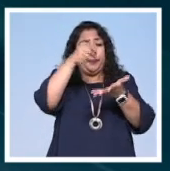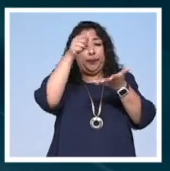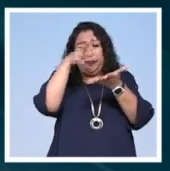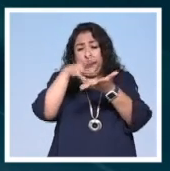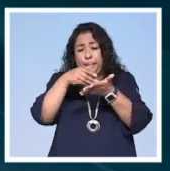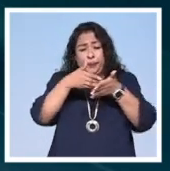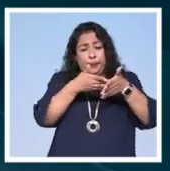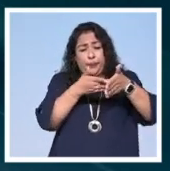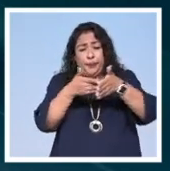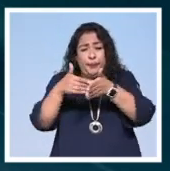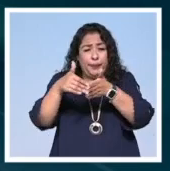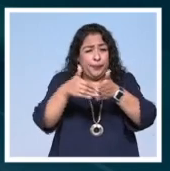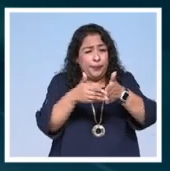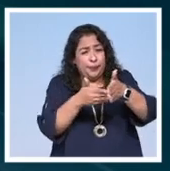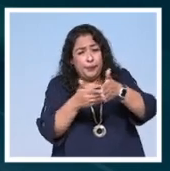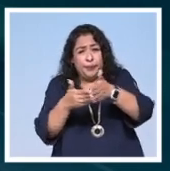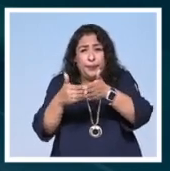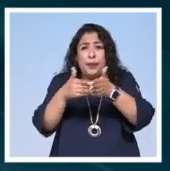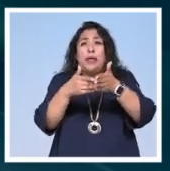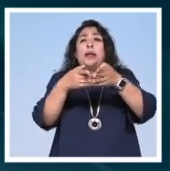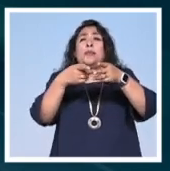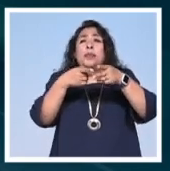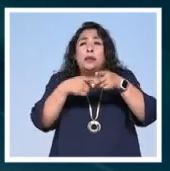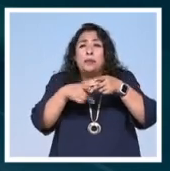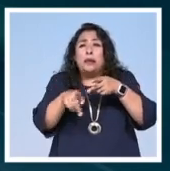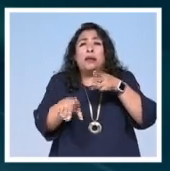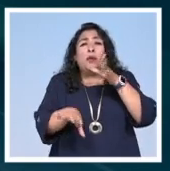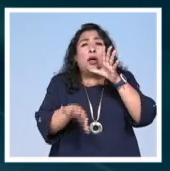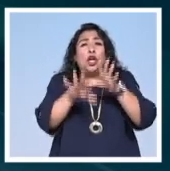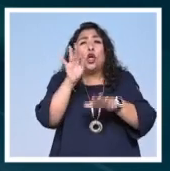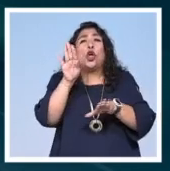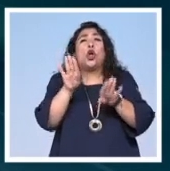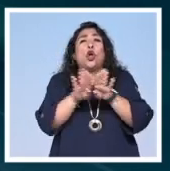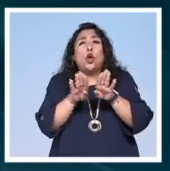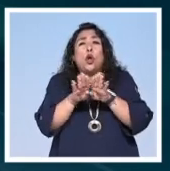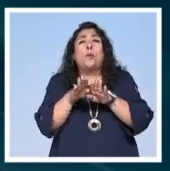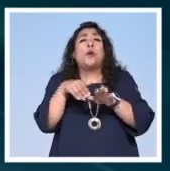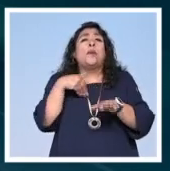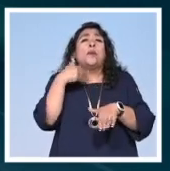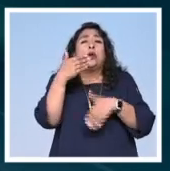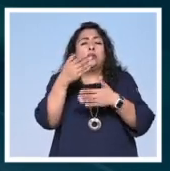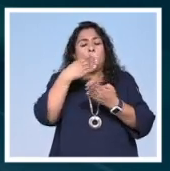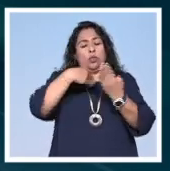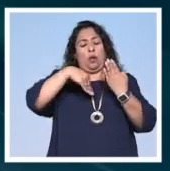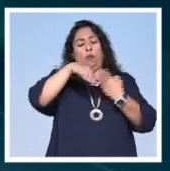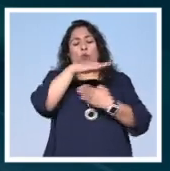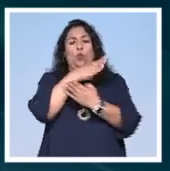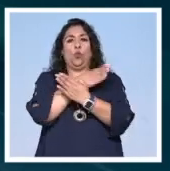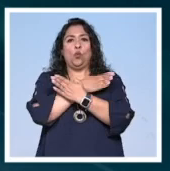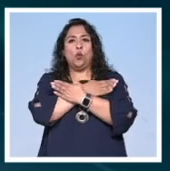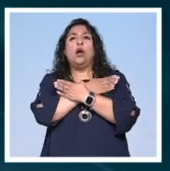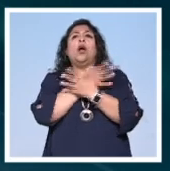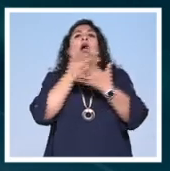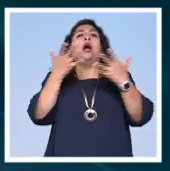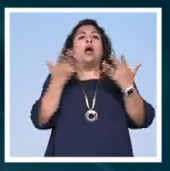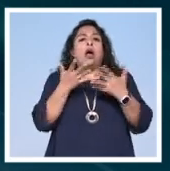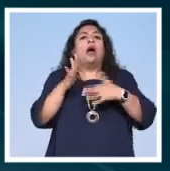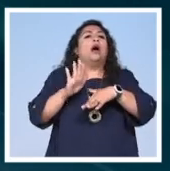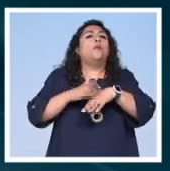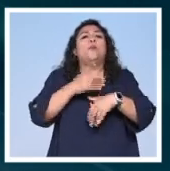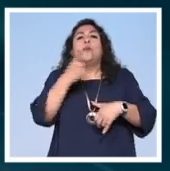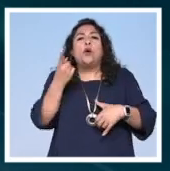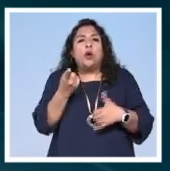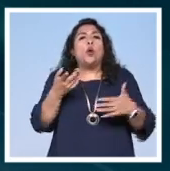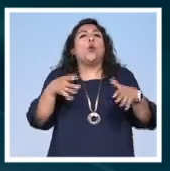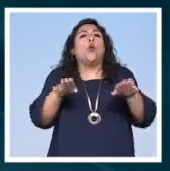lleva por el Inframundo empezamos y en contamos absolutamente cómo viene todo el proceso de momificación qué es lo que hacían por qué lo hacían